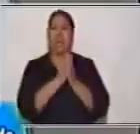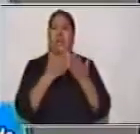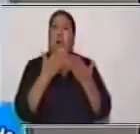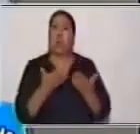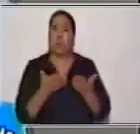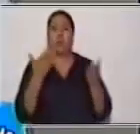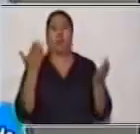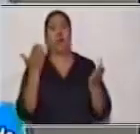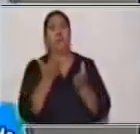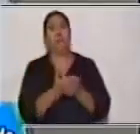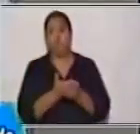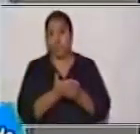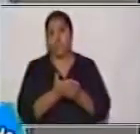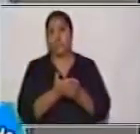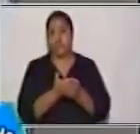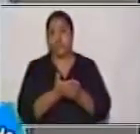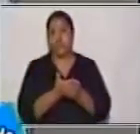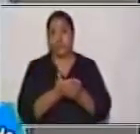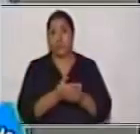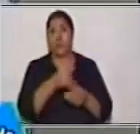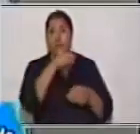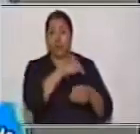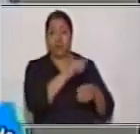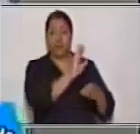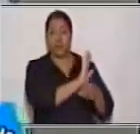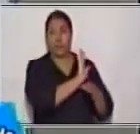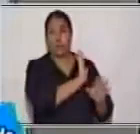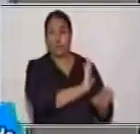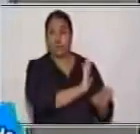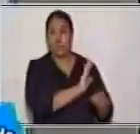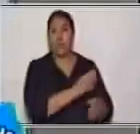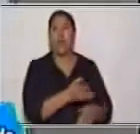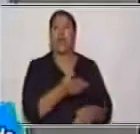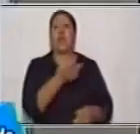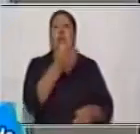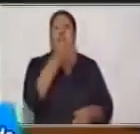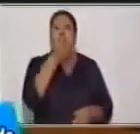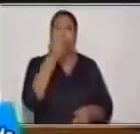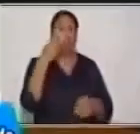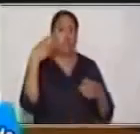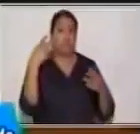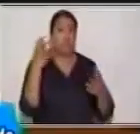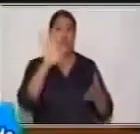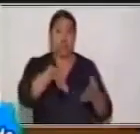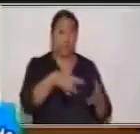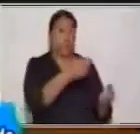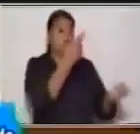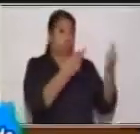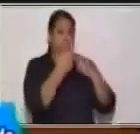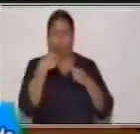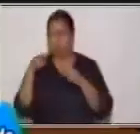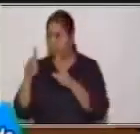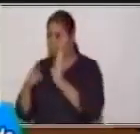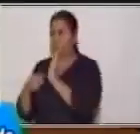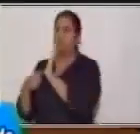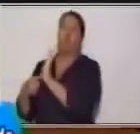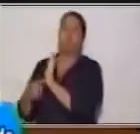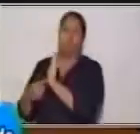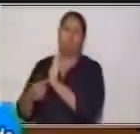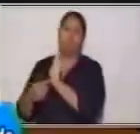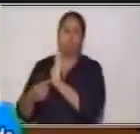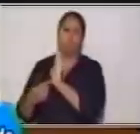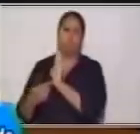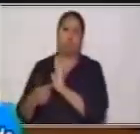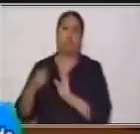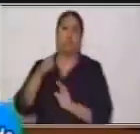ser un folder, y en ellos vas armando tu portafolio que muy pronto te pedirán en el centro educativo, donde tú vas a